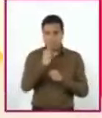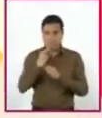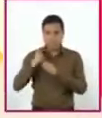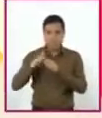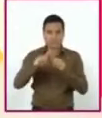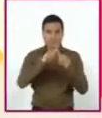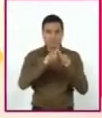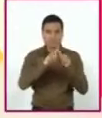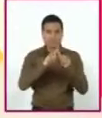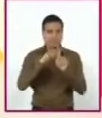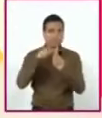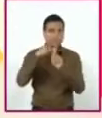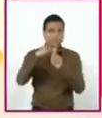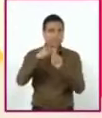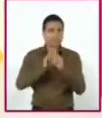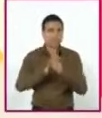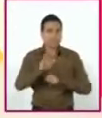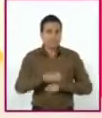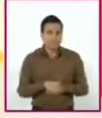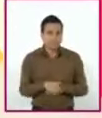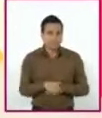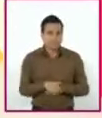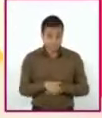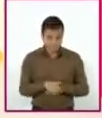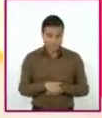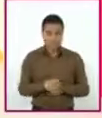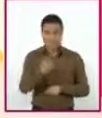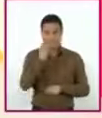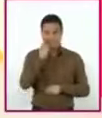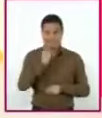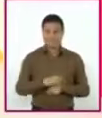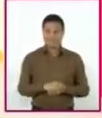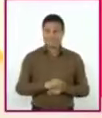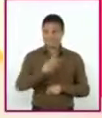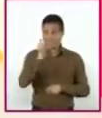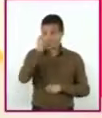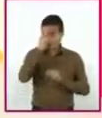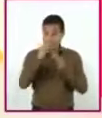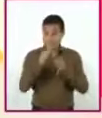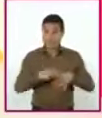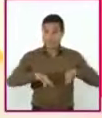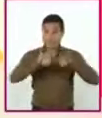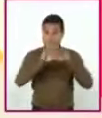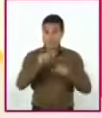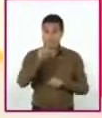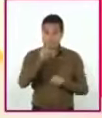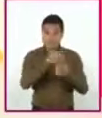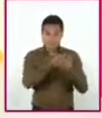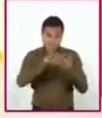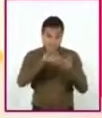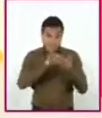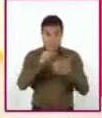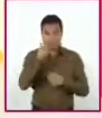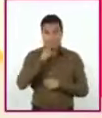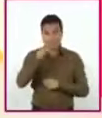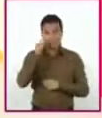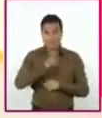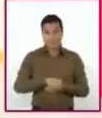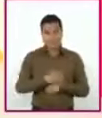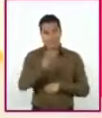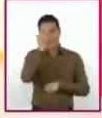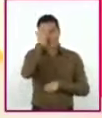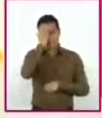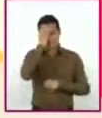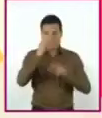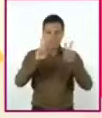de continuar con la sesión, recuerden que es importante leer para conocer. Para favorecer la